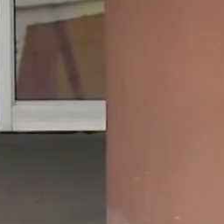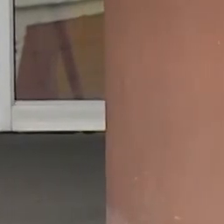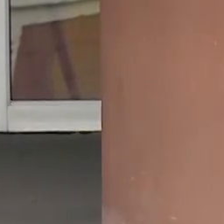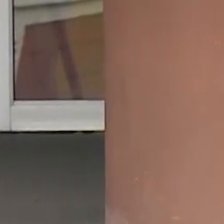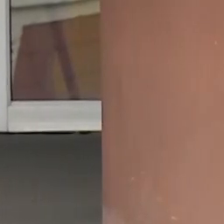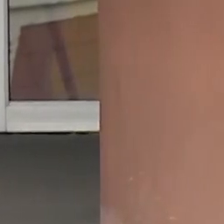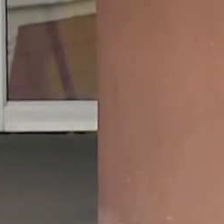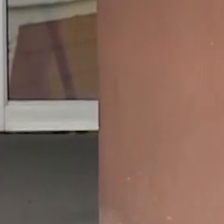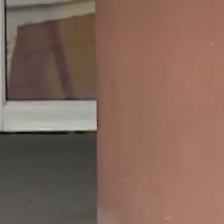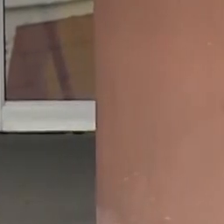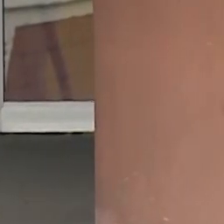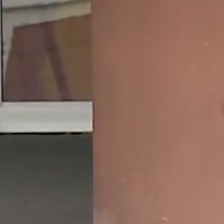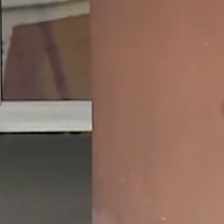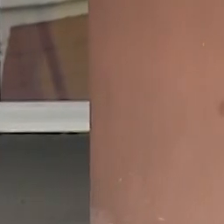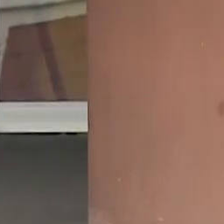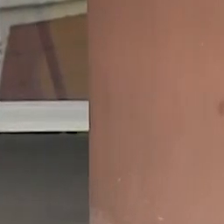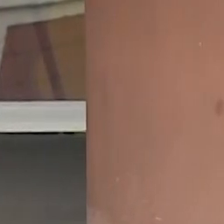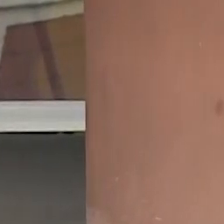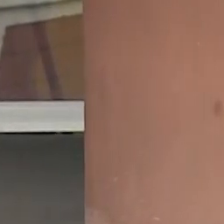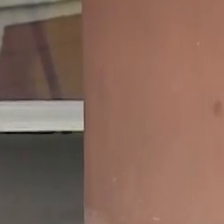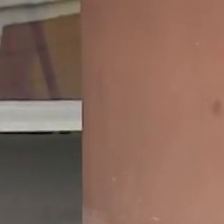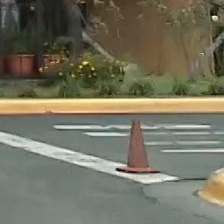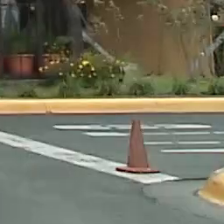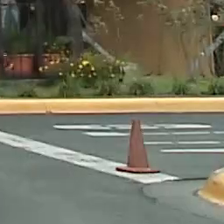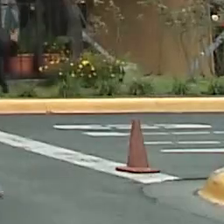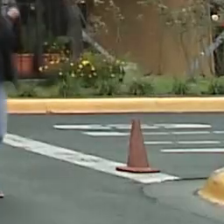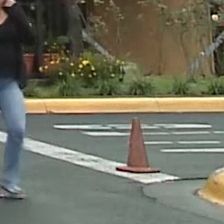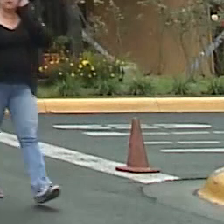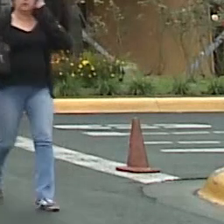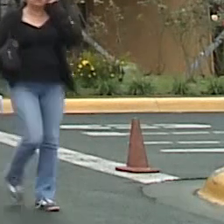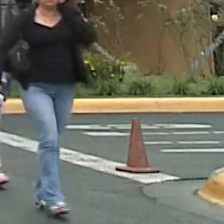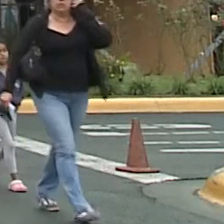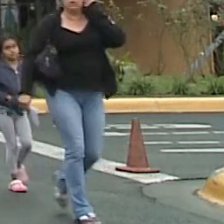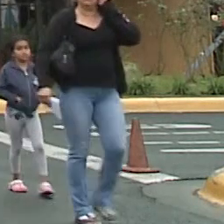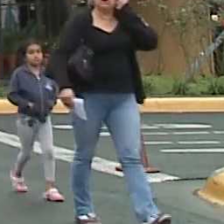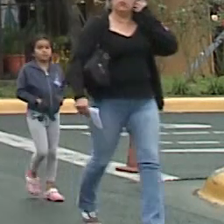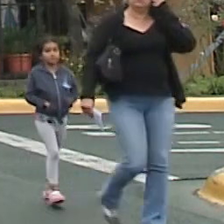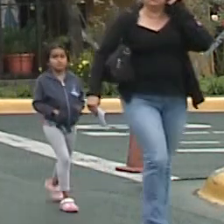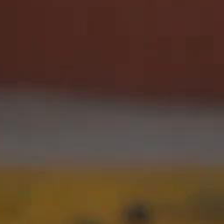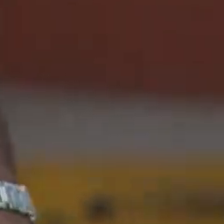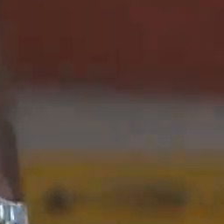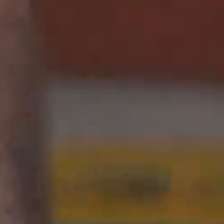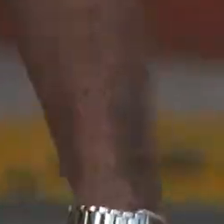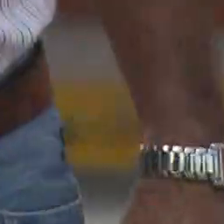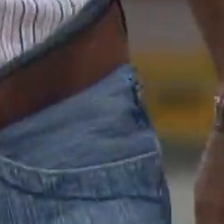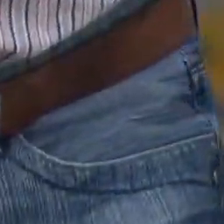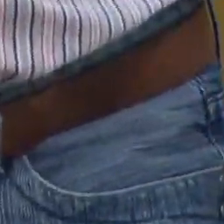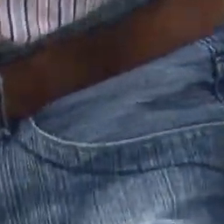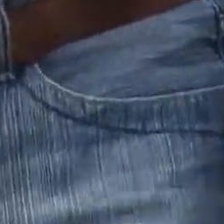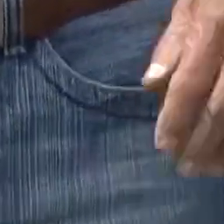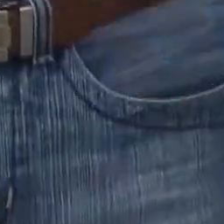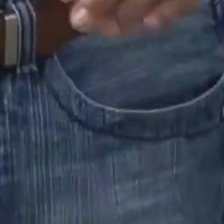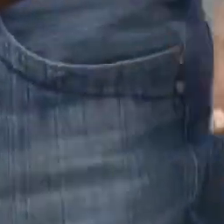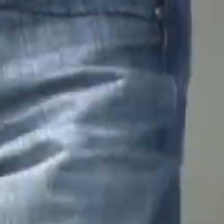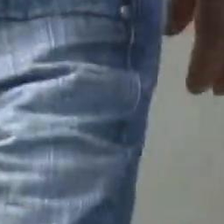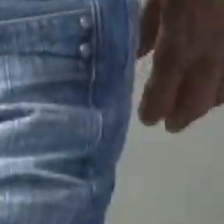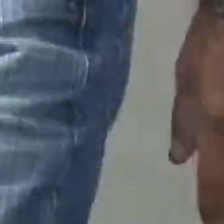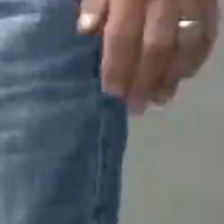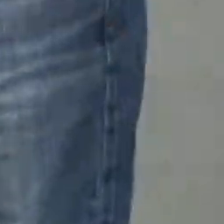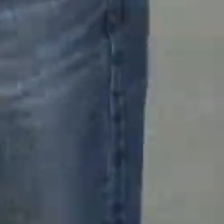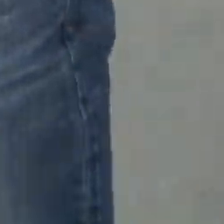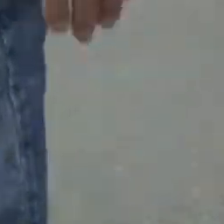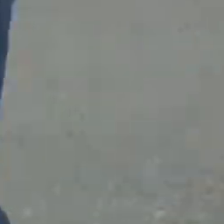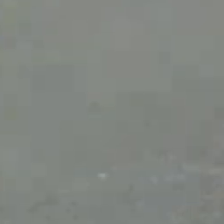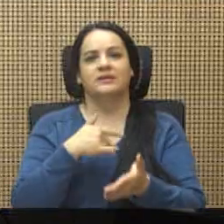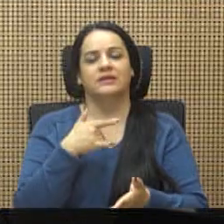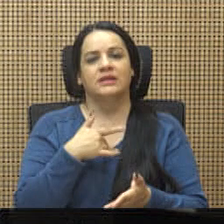farmacia laboratorio clínico entre otros la segunda servicios ambulatorios consulta externa ropería hospital de día